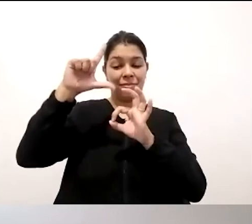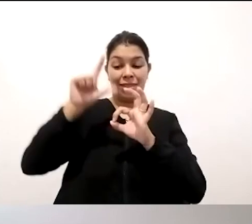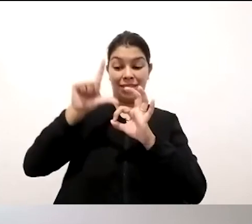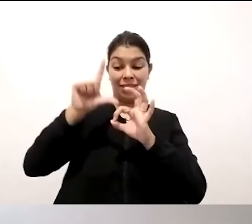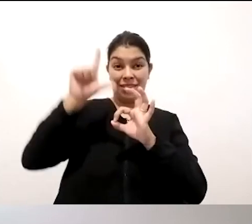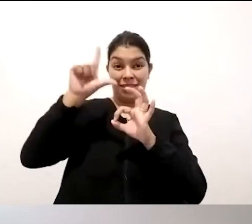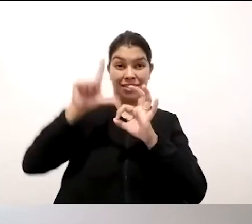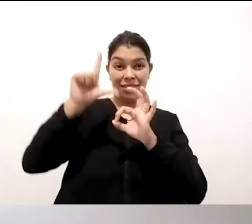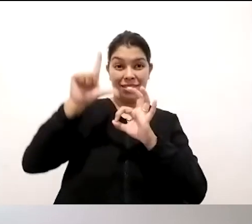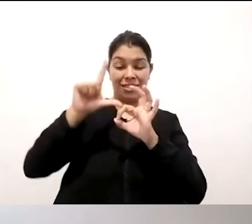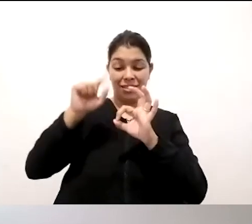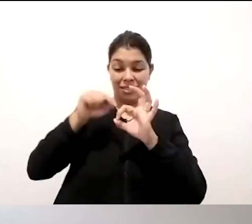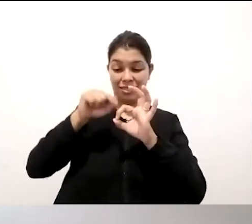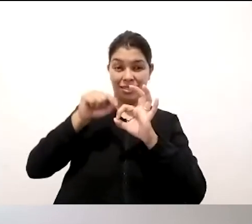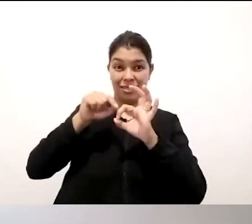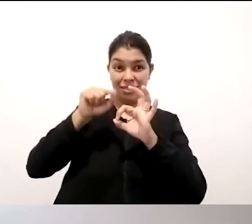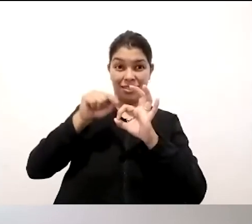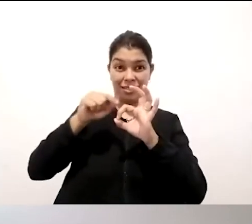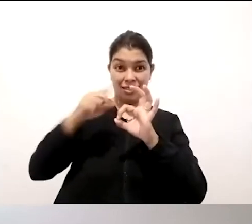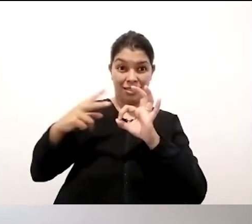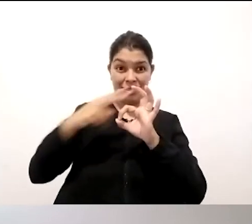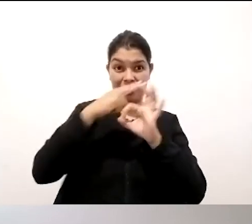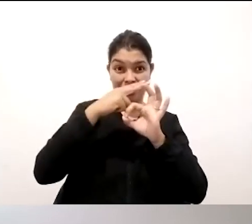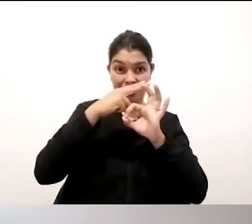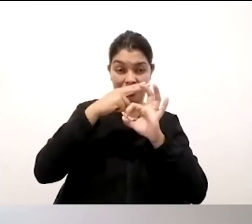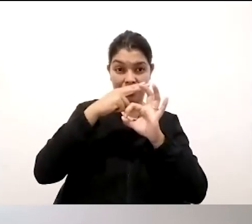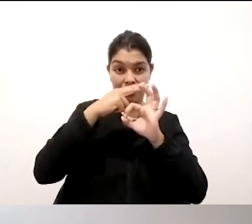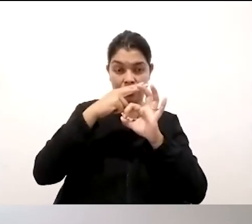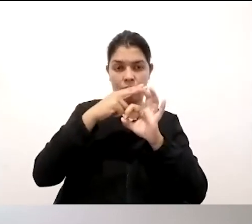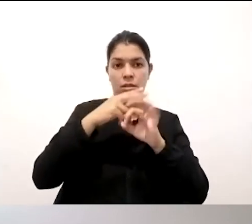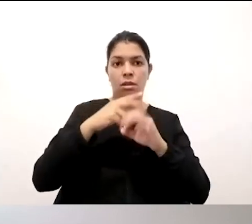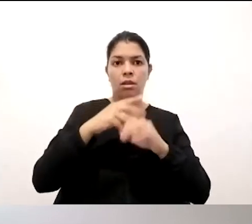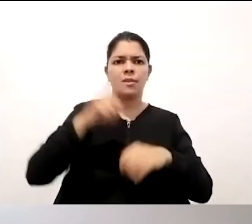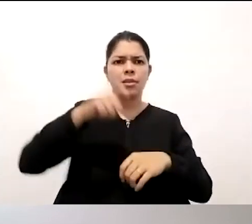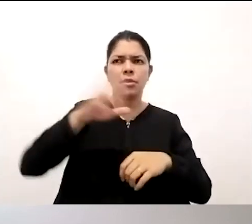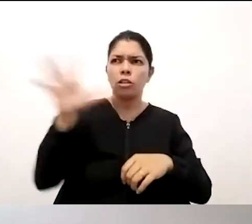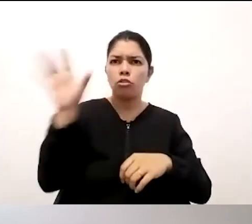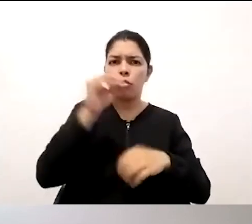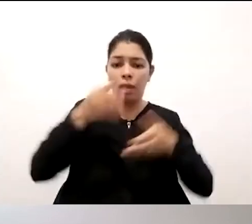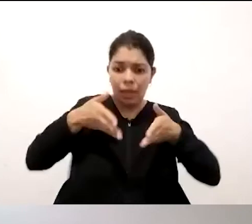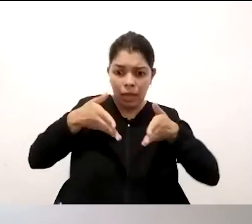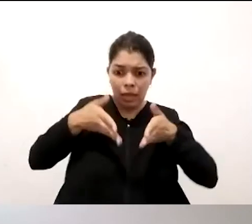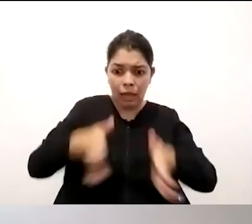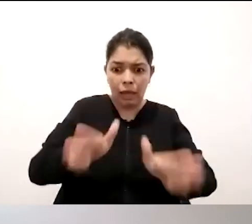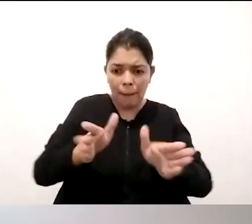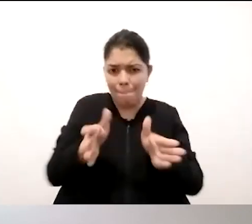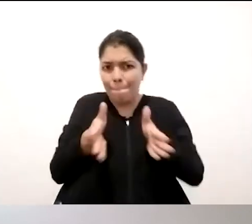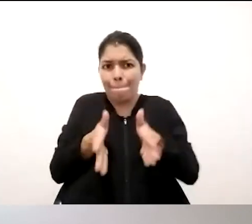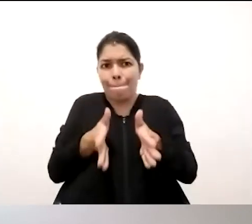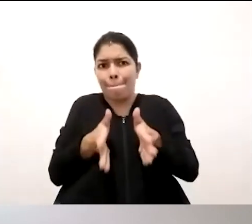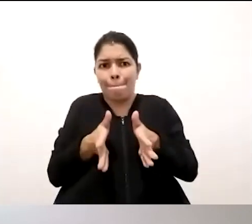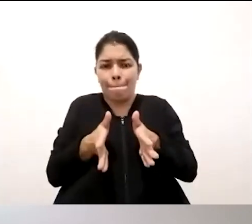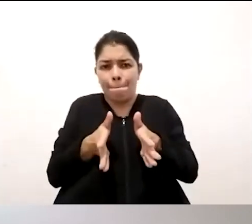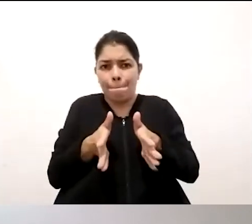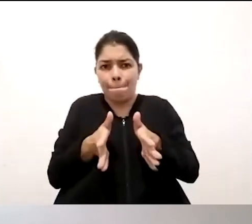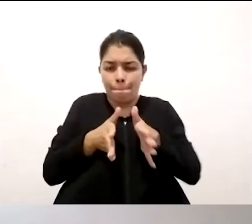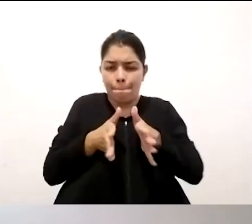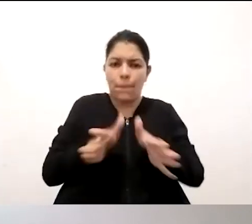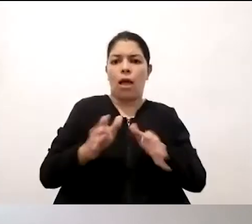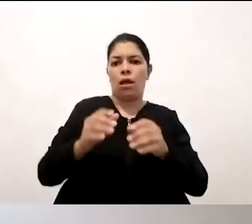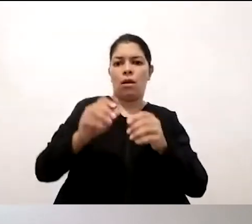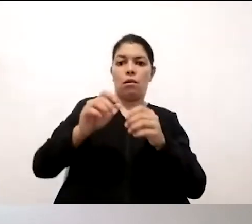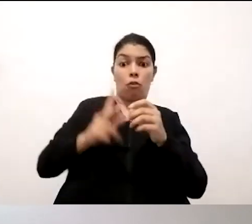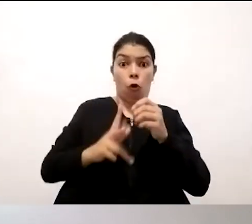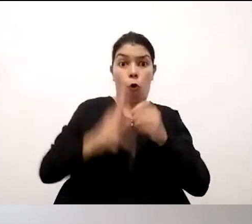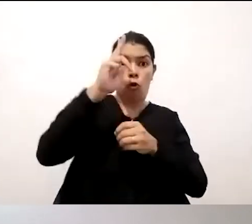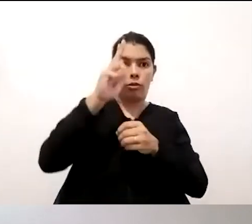debería hacerse en partos riesgosos o que así lo requieran. Es un procedimiento de emergencia, pero pues hay ocasiones en las que se